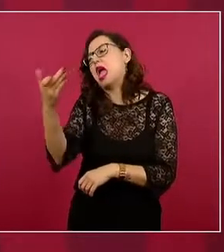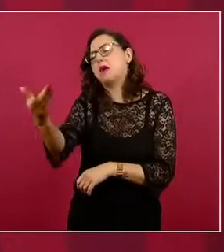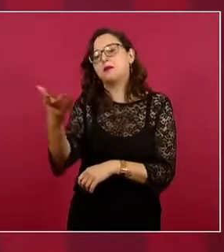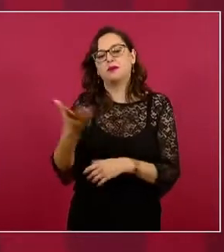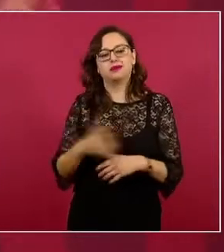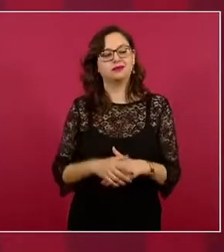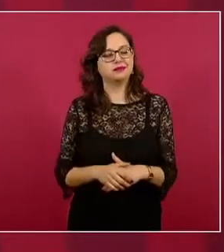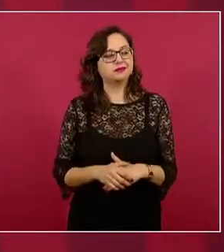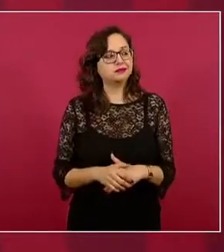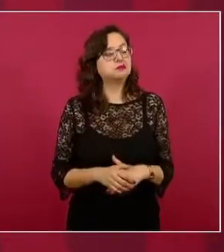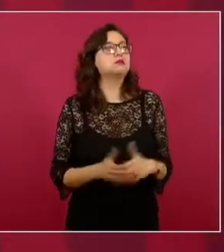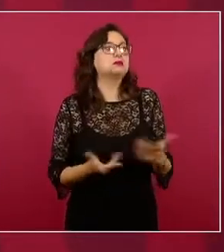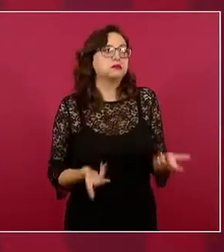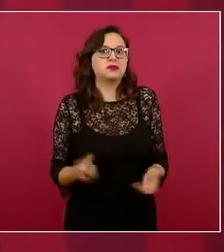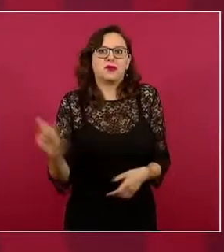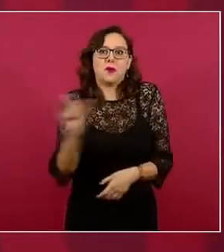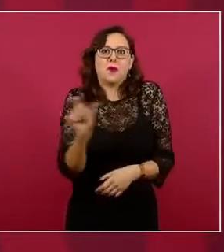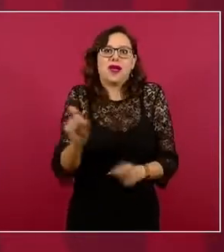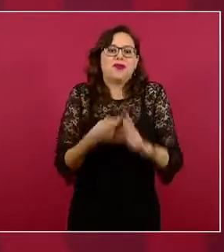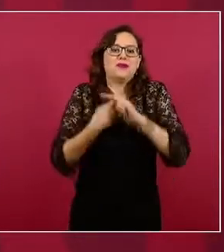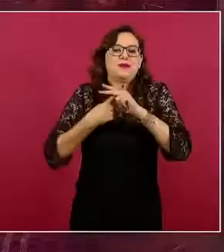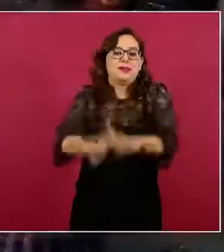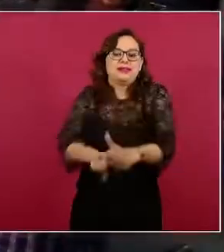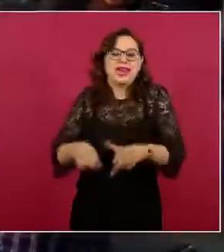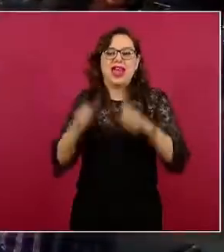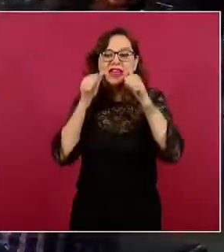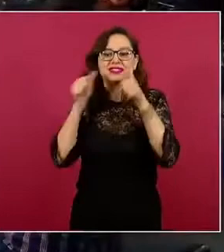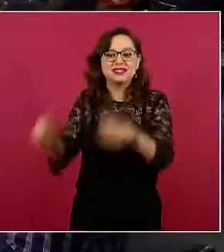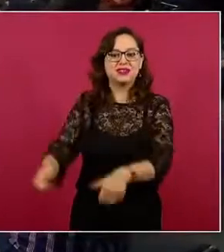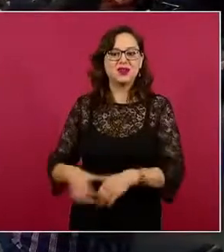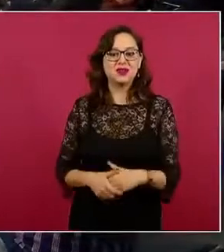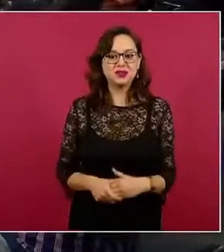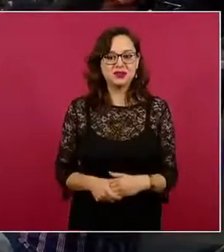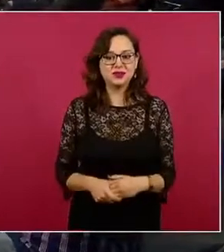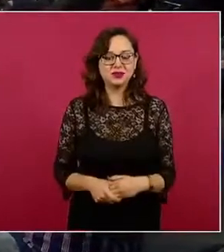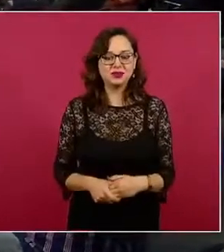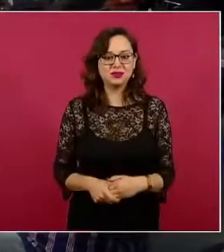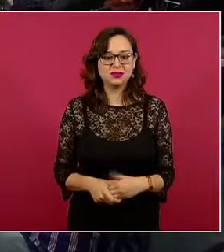nosotros no hubiésemos iniciado con los programas de bienestar,